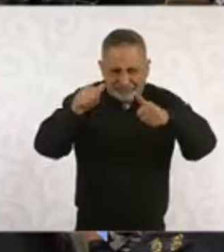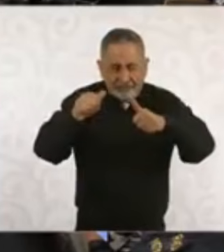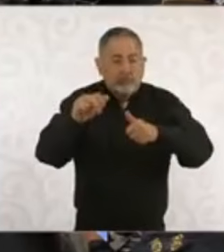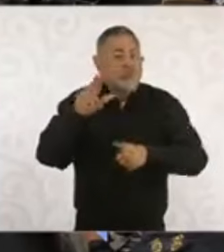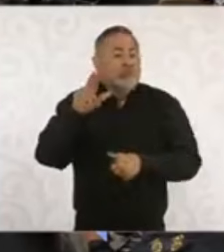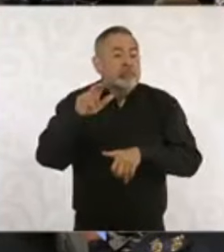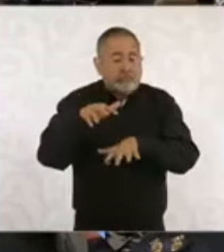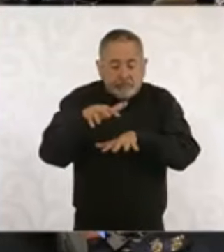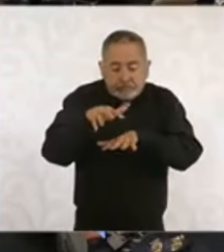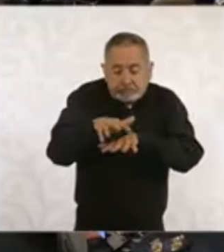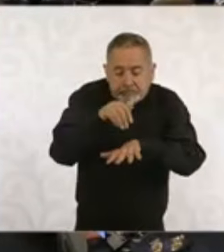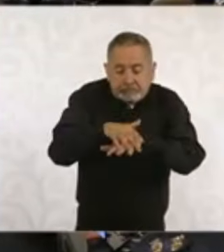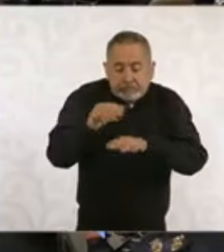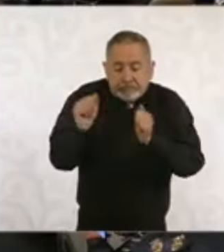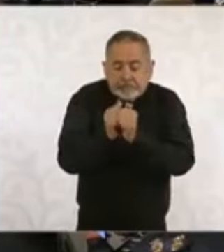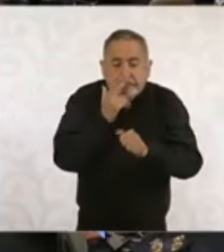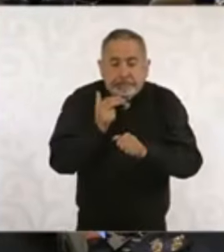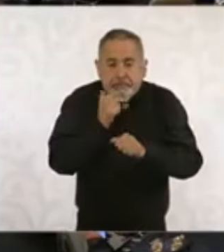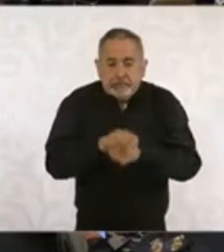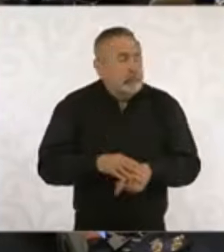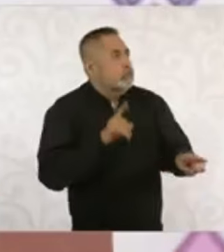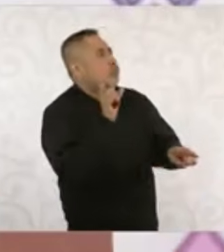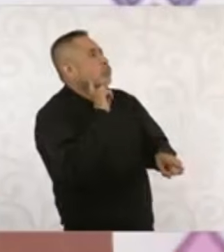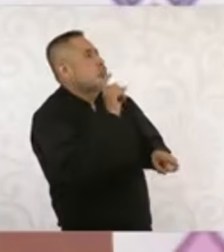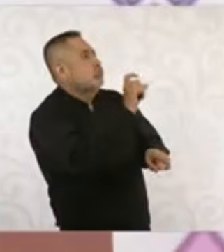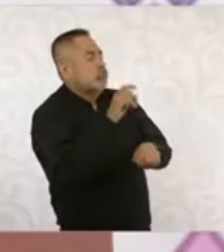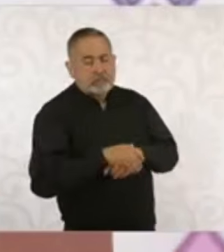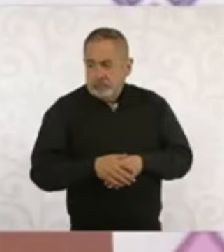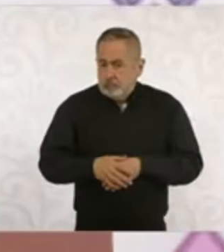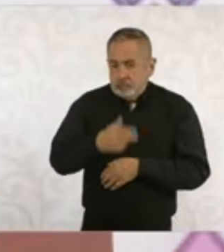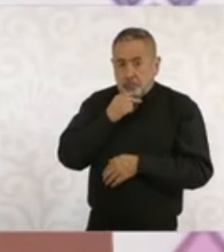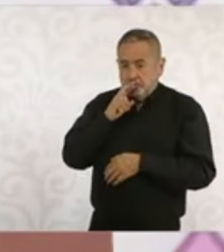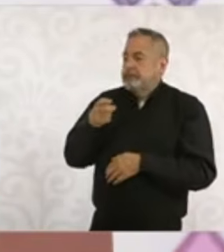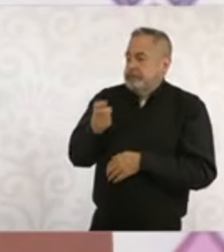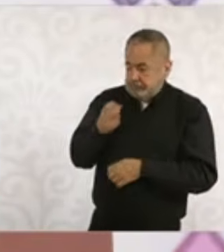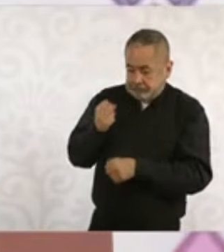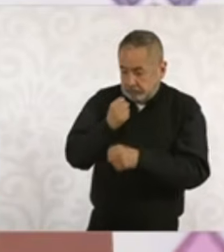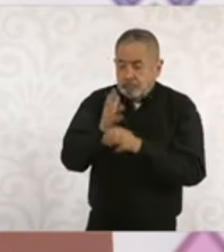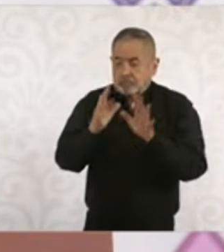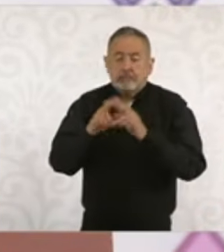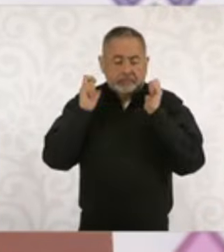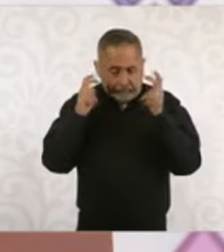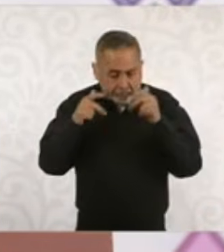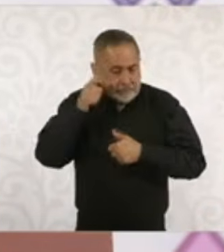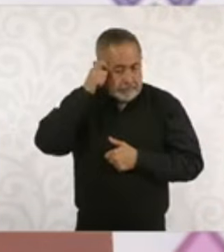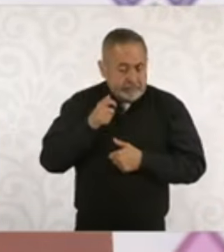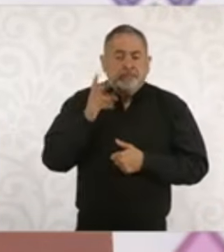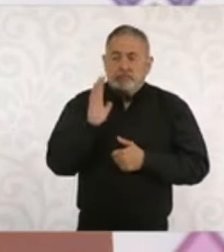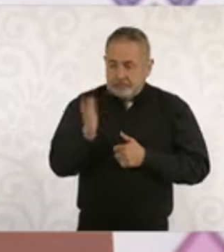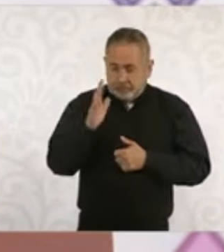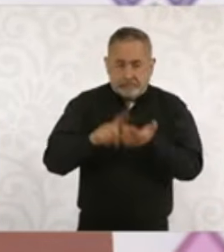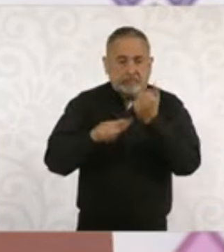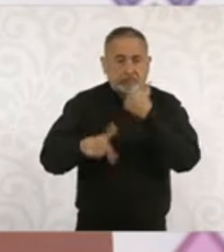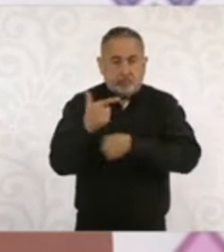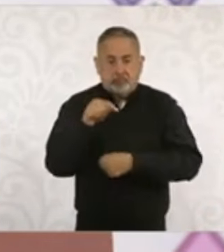Utilizando 80. ¿Cuándo? Durante este año ya empezamos en Chiapas y en Guerrero, tenemos 12 clínicas en funcionamiento en este